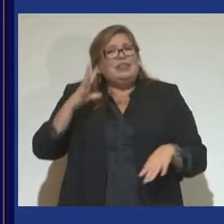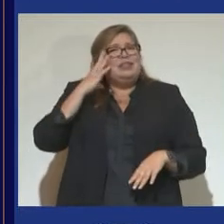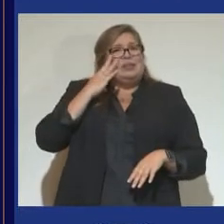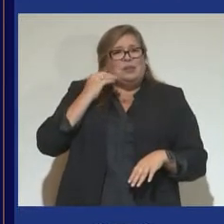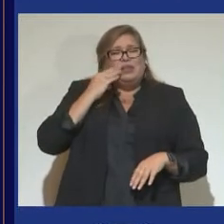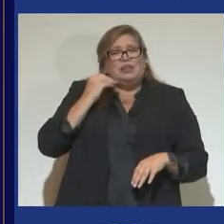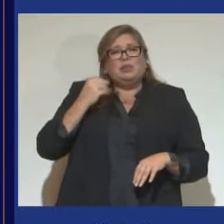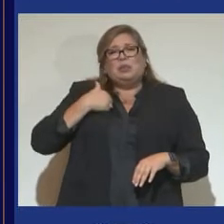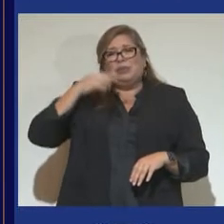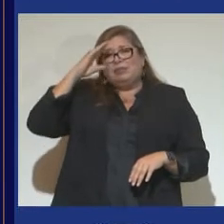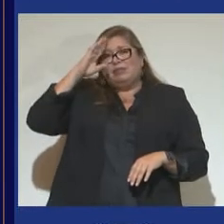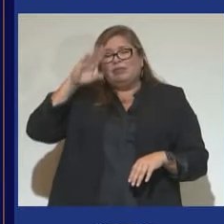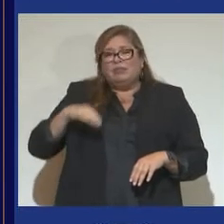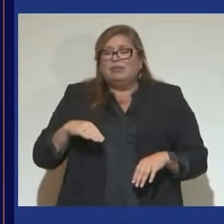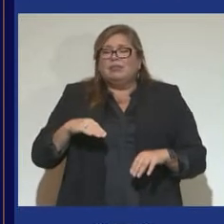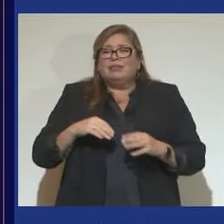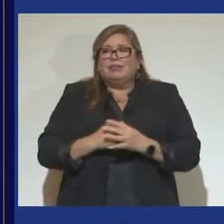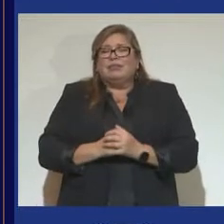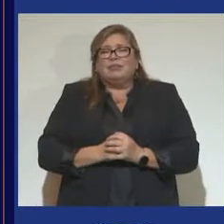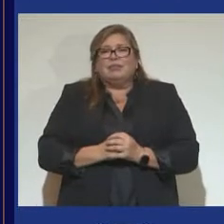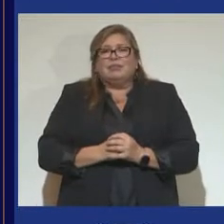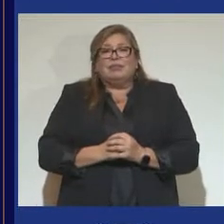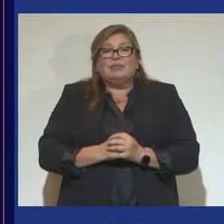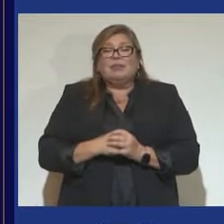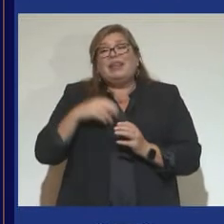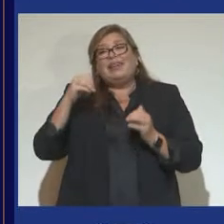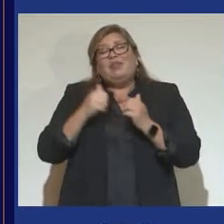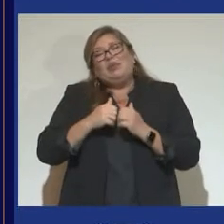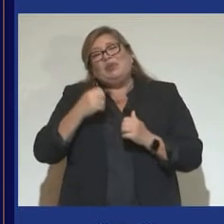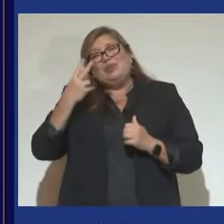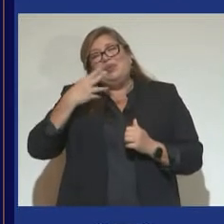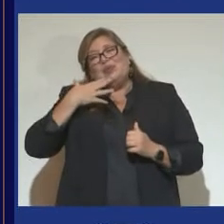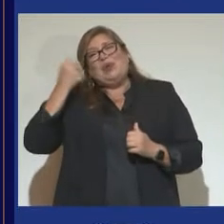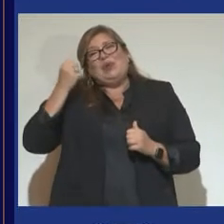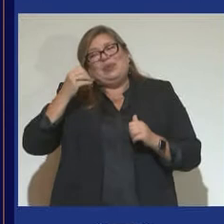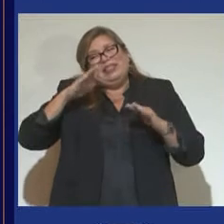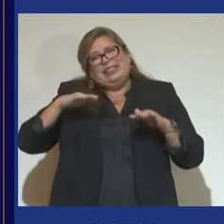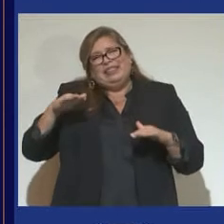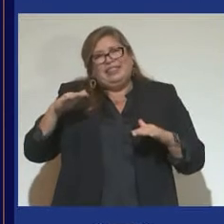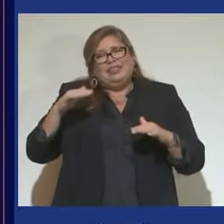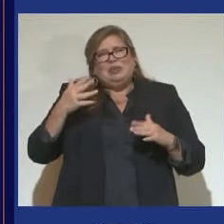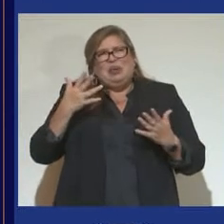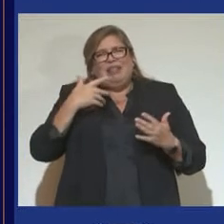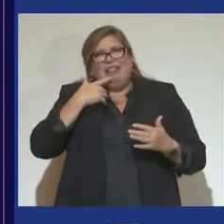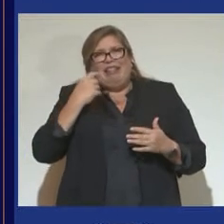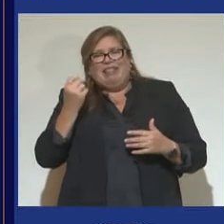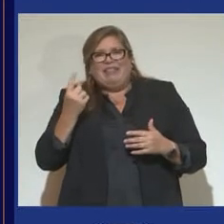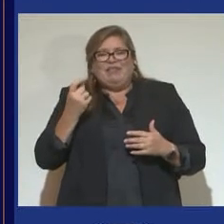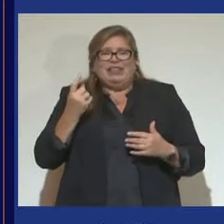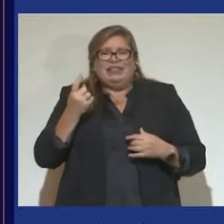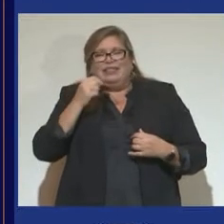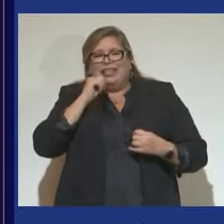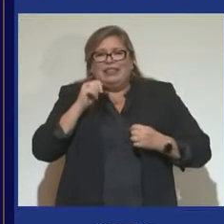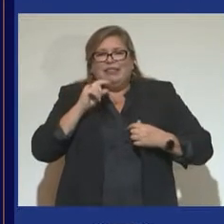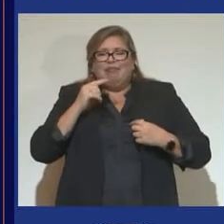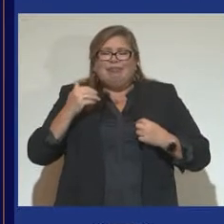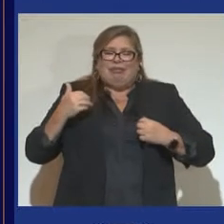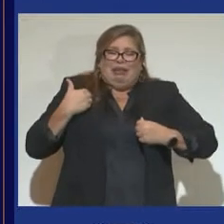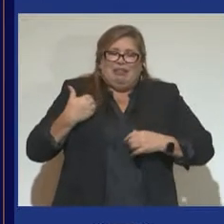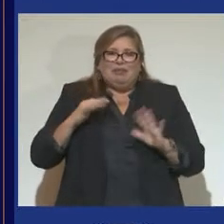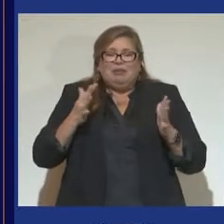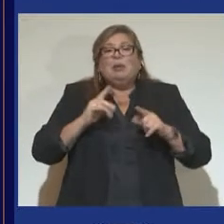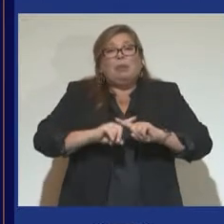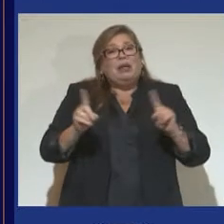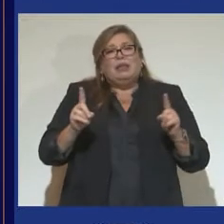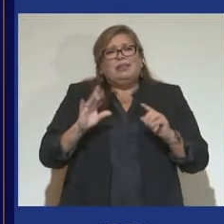y los otros dos niños un poco mayores no sé si once años se considera